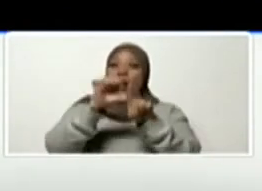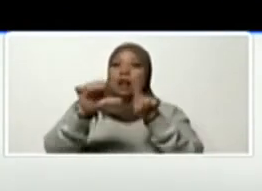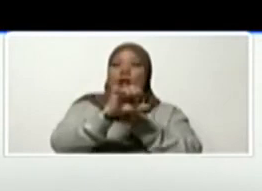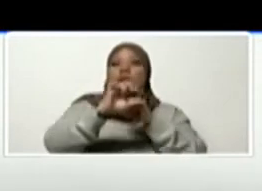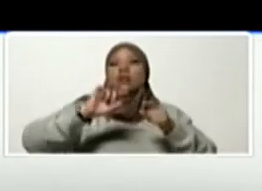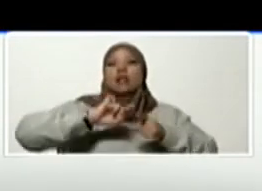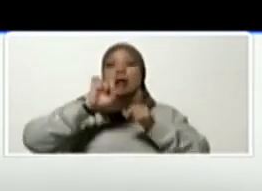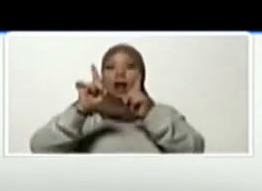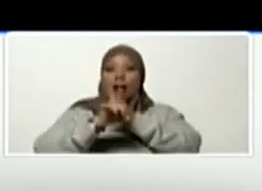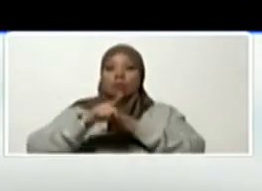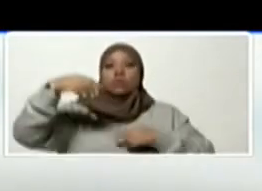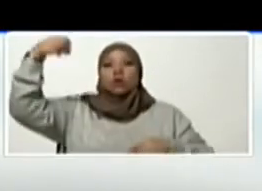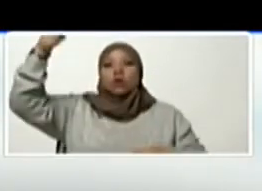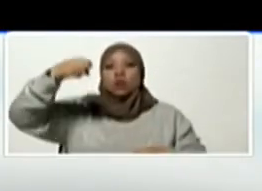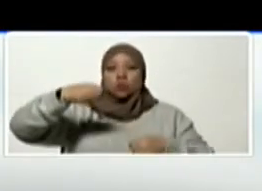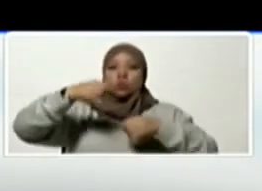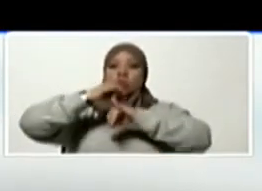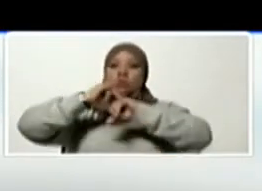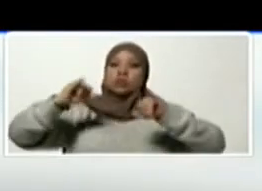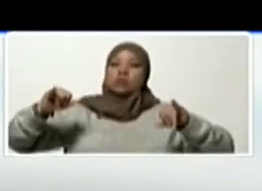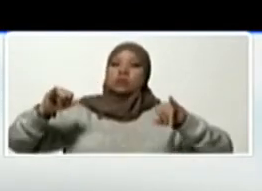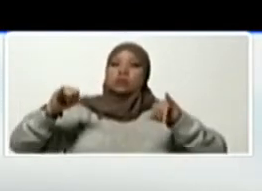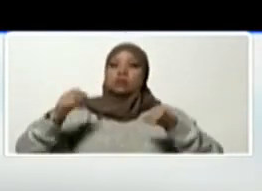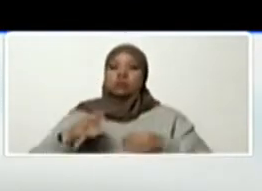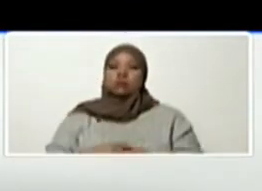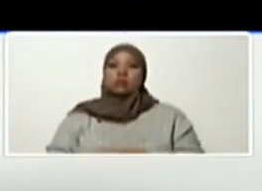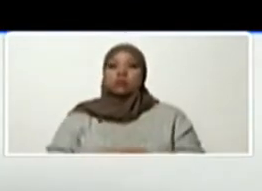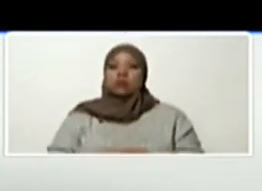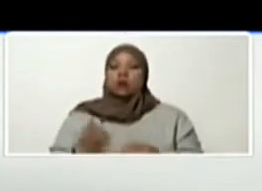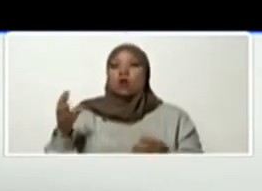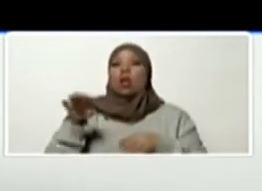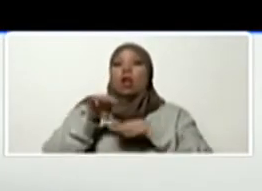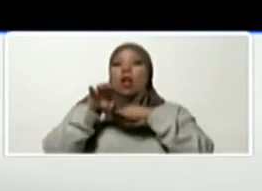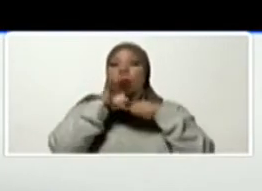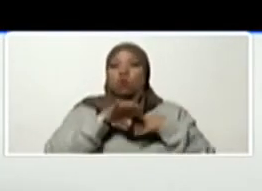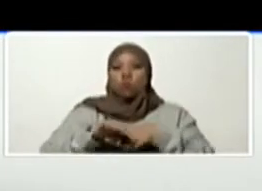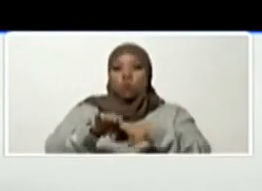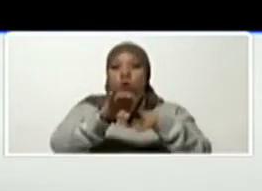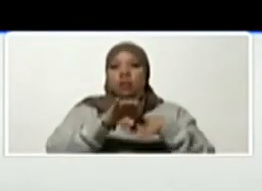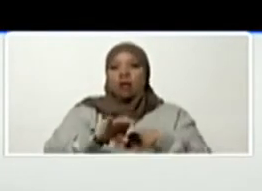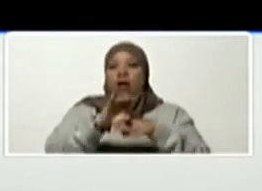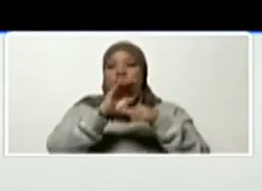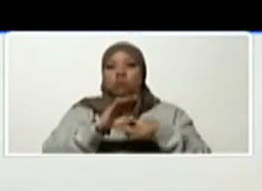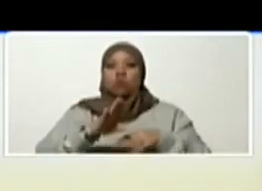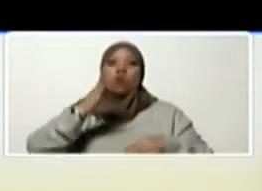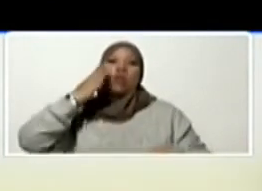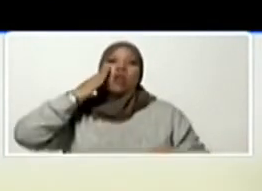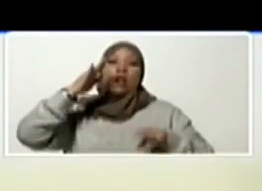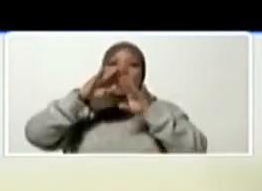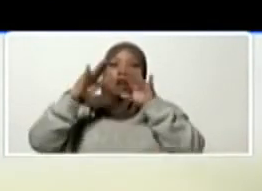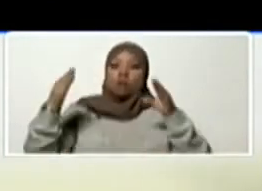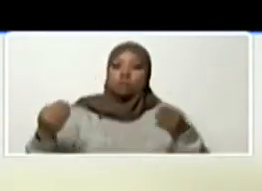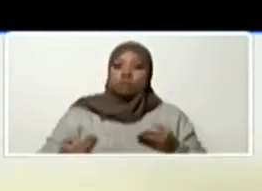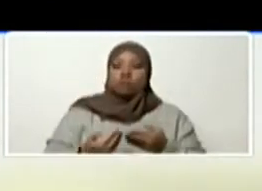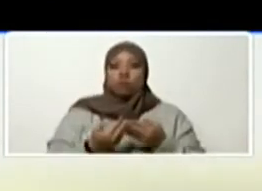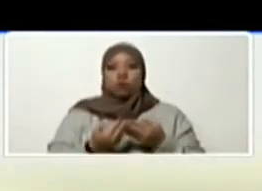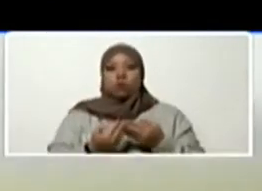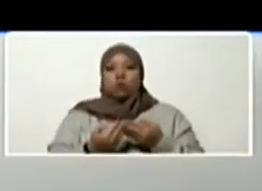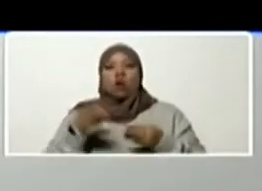el cambio climático. Todo lo que tiene que ver con la preservación de la madre tierra, de la Pachamama.